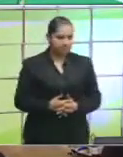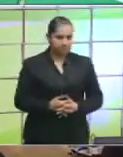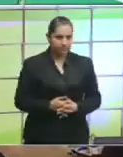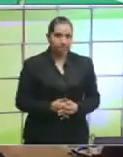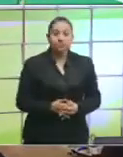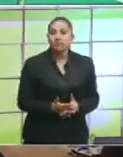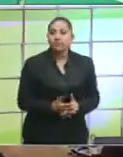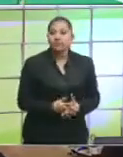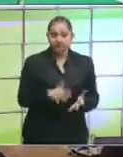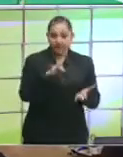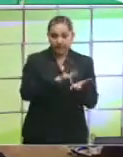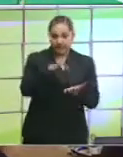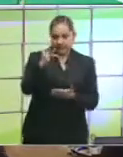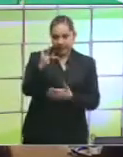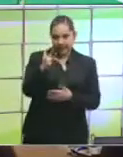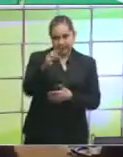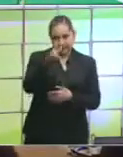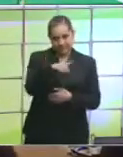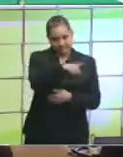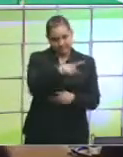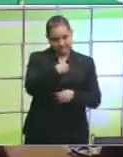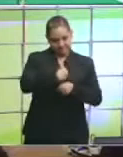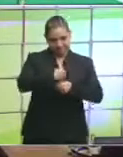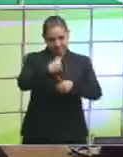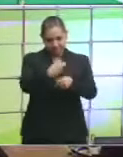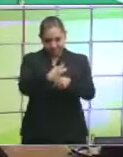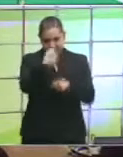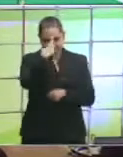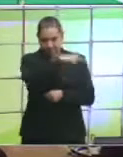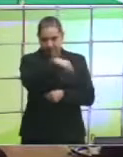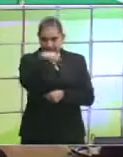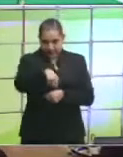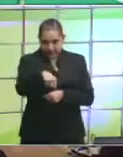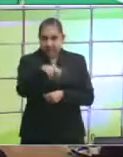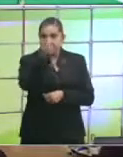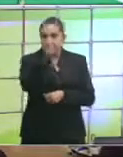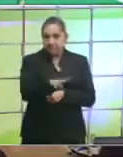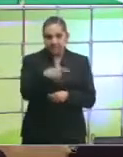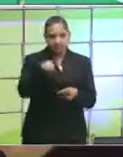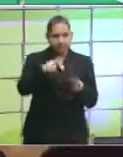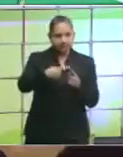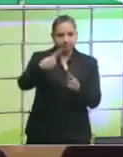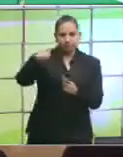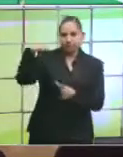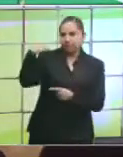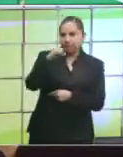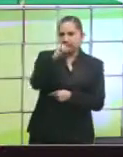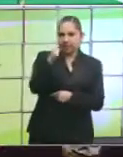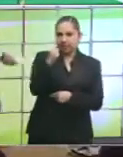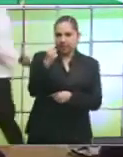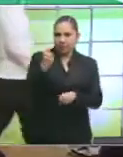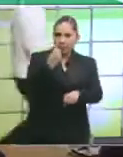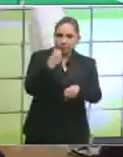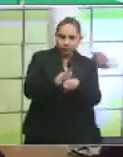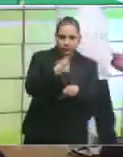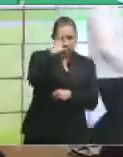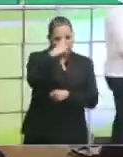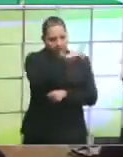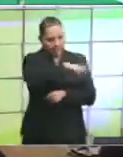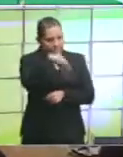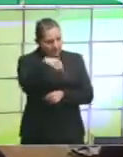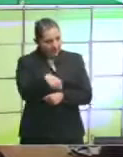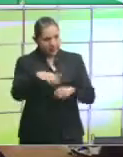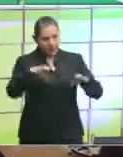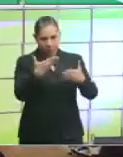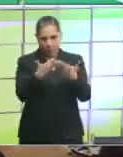mucha gracias de verdad por esta invitación no había tenido la oportunidad iría al tribunal con la nueva integración que